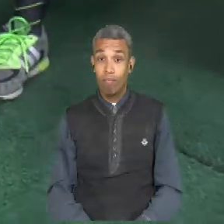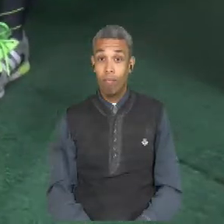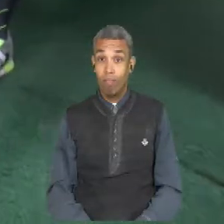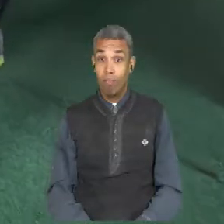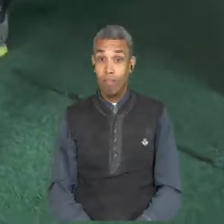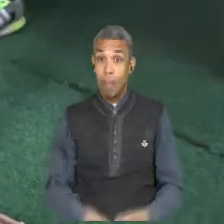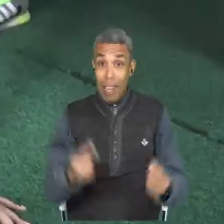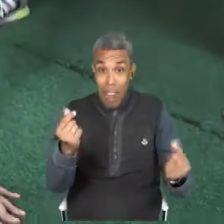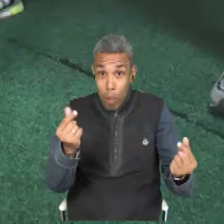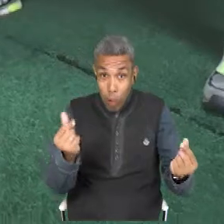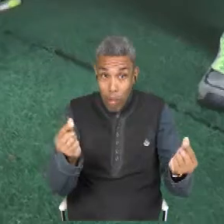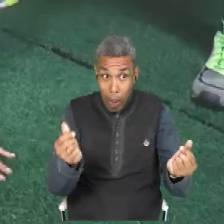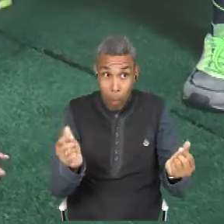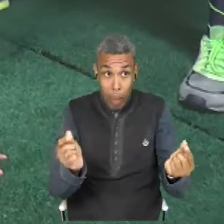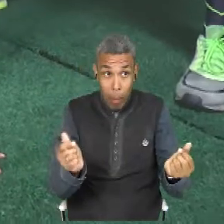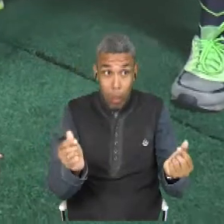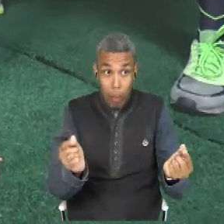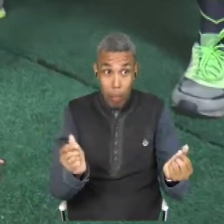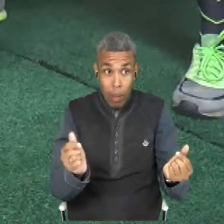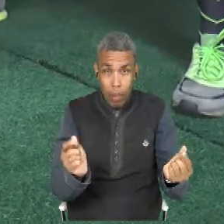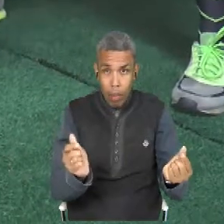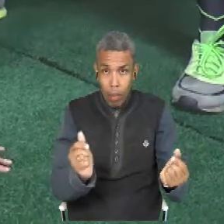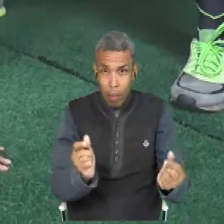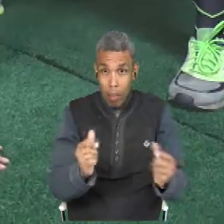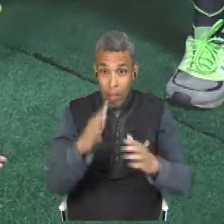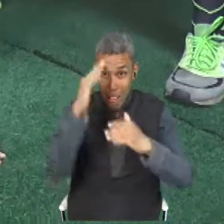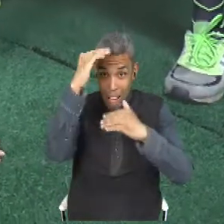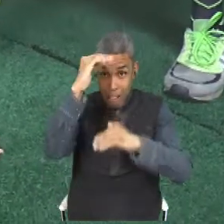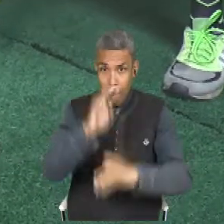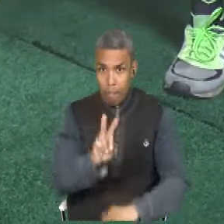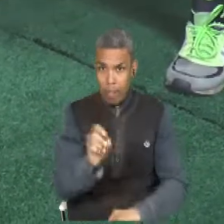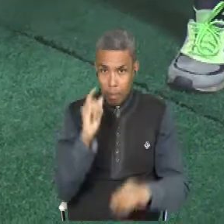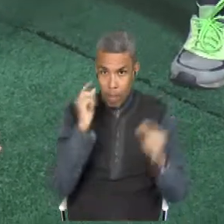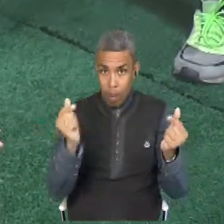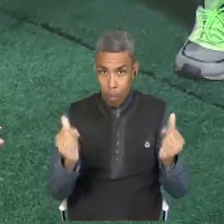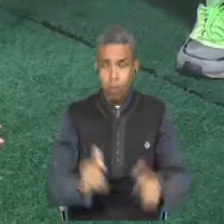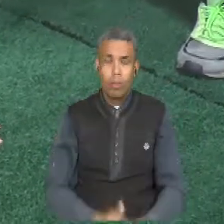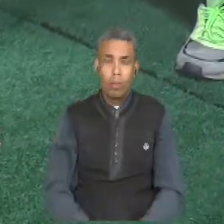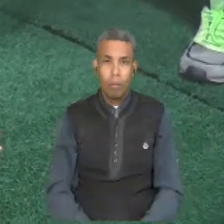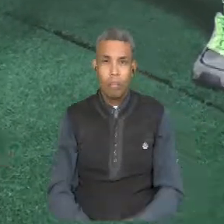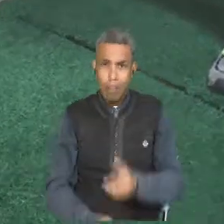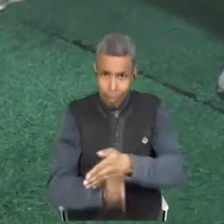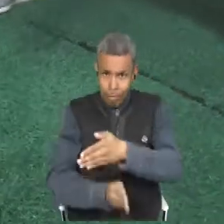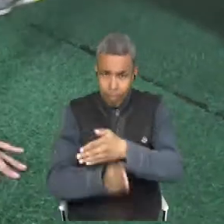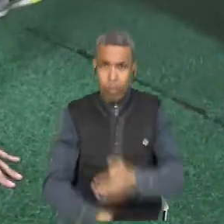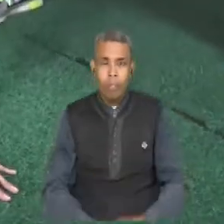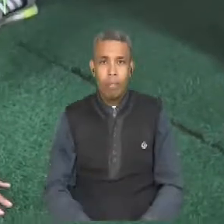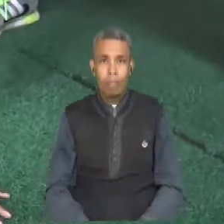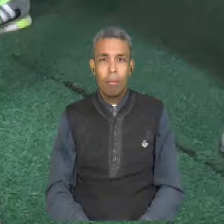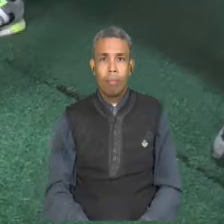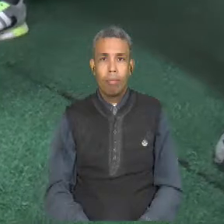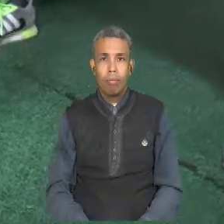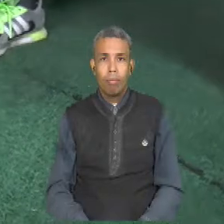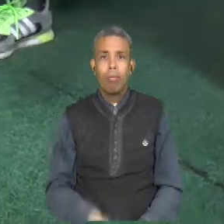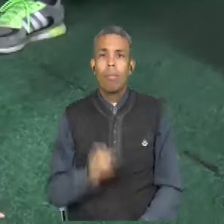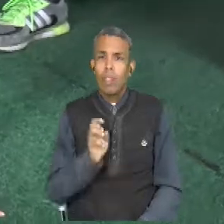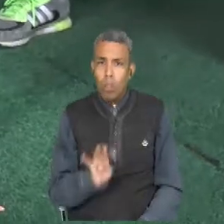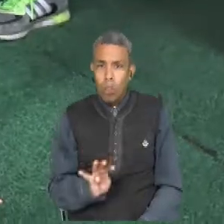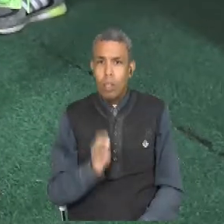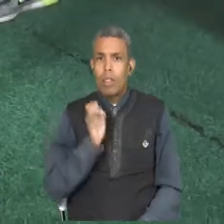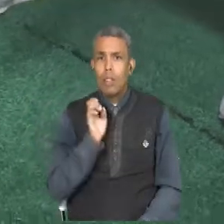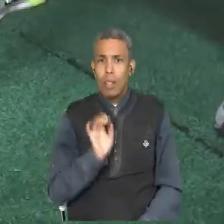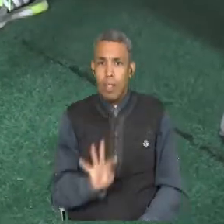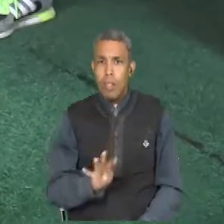Más rápido, más rápido. Vamos a hacer 20, 4, 5, sigue, sigue. 10, vamos, sigue, sigue. 12, 13,